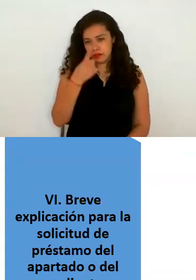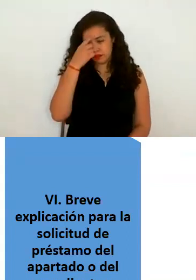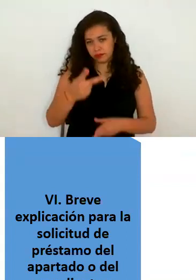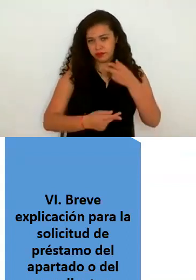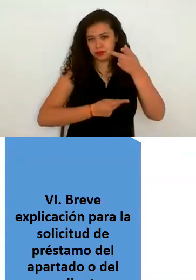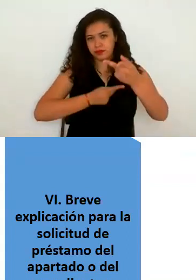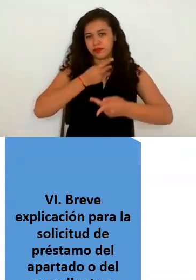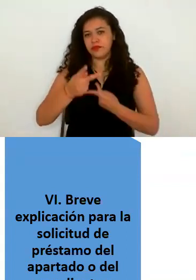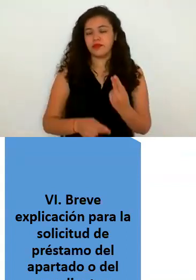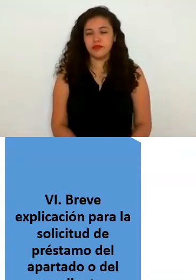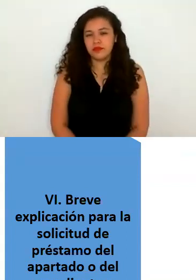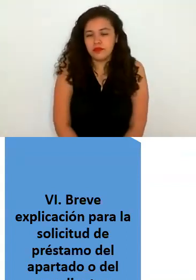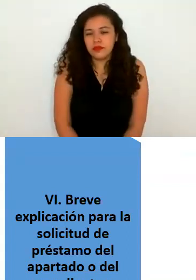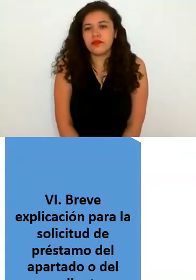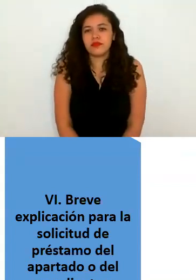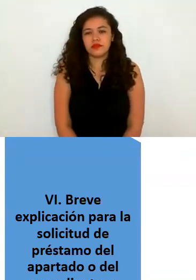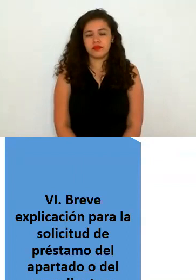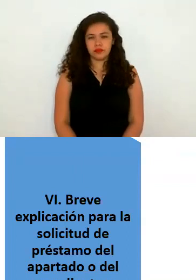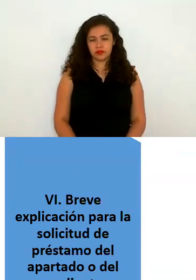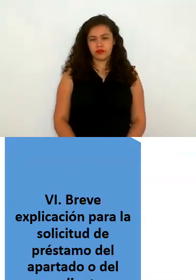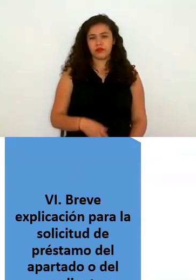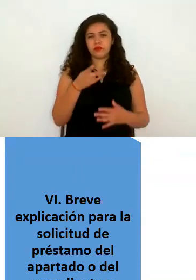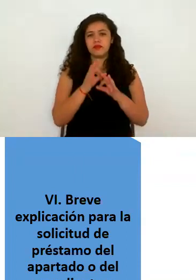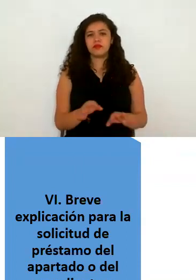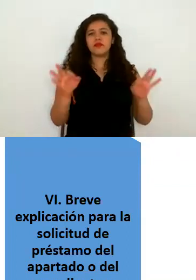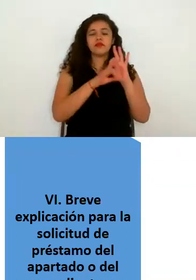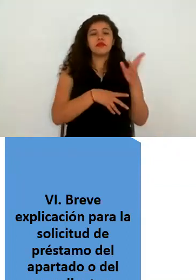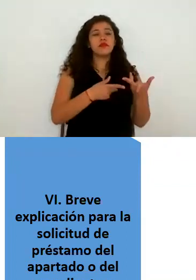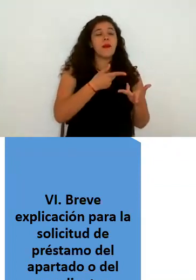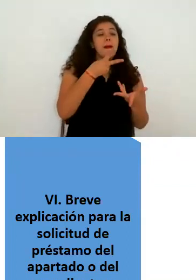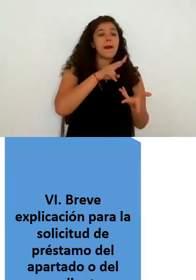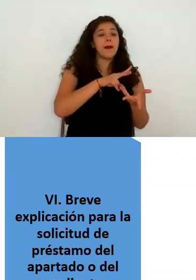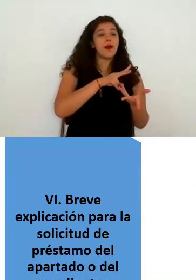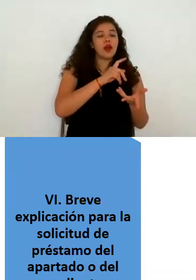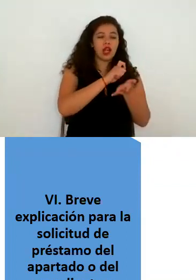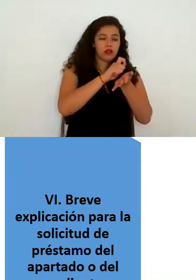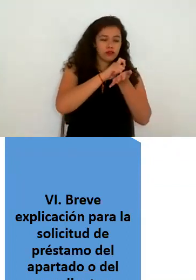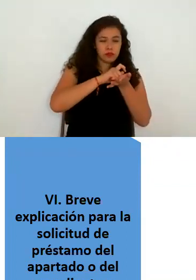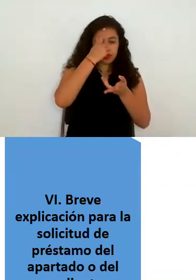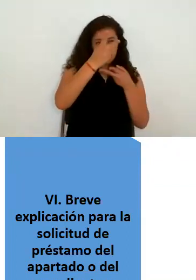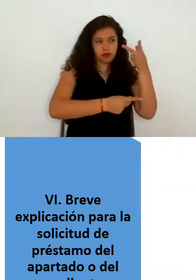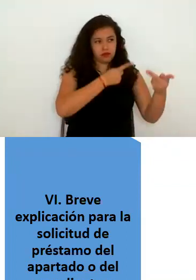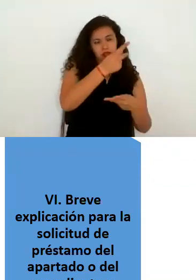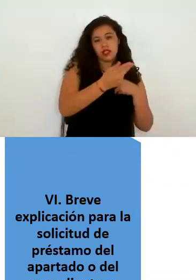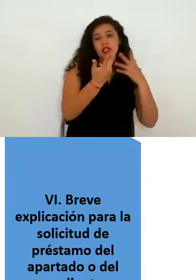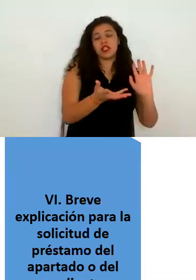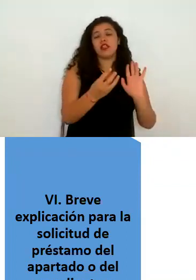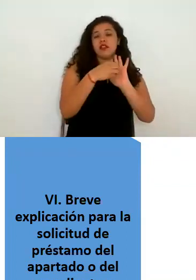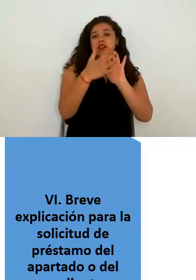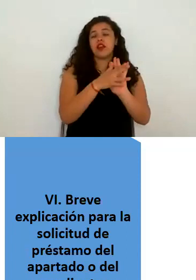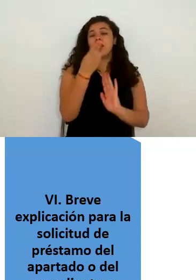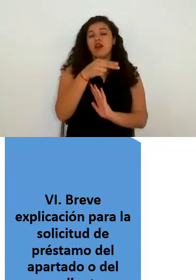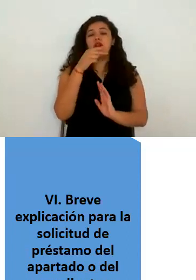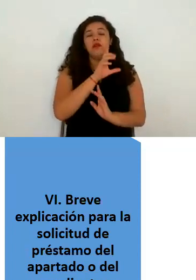préstamos, pues es importante que ustedes diseñen un vale de préstamo donde se plasme el nombre completo